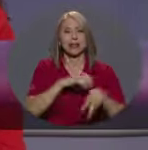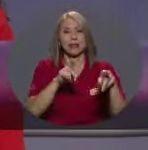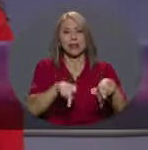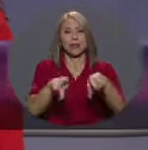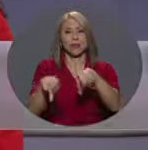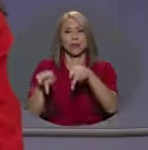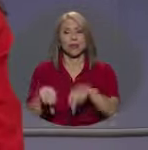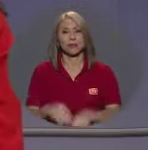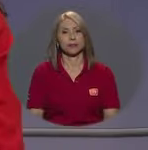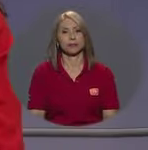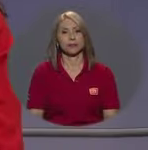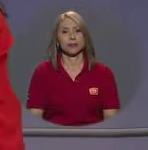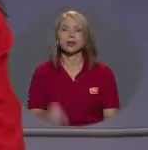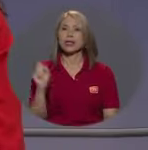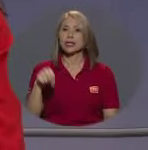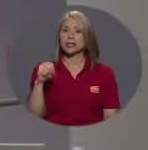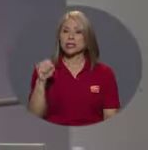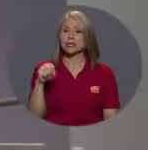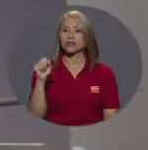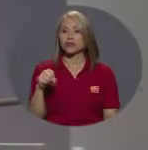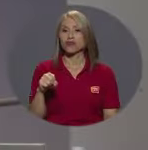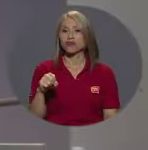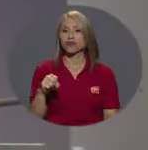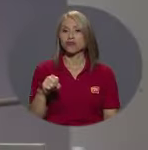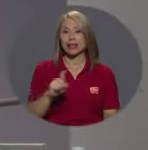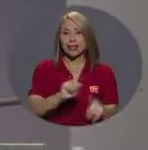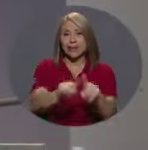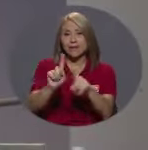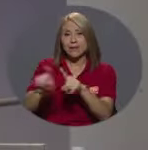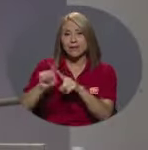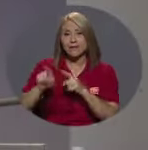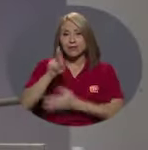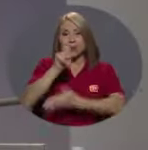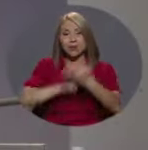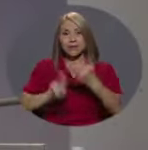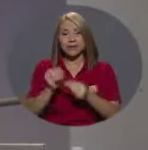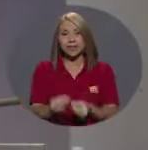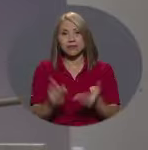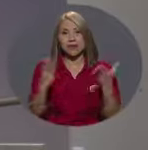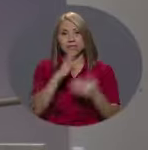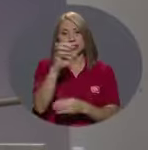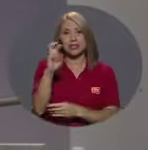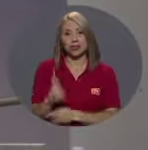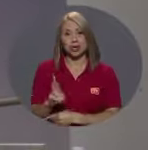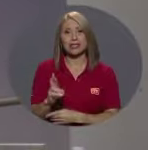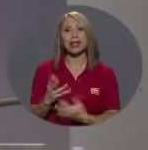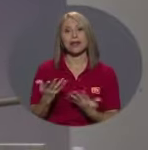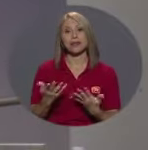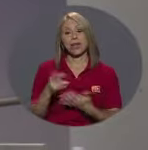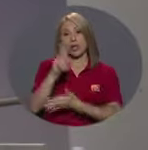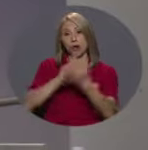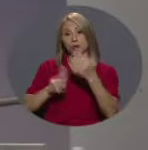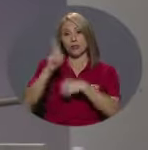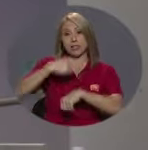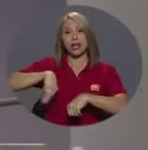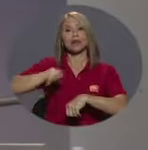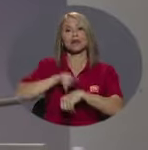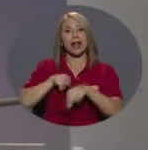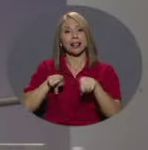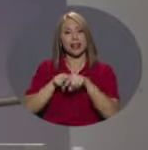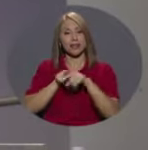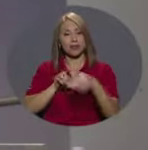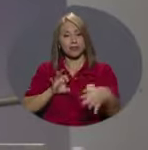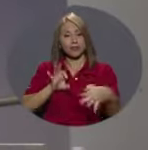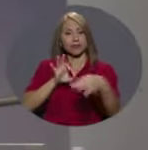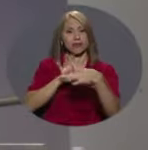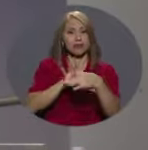y de calidad a la población. Sí, por parte de las universidades públicas de Costa Rica, la Universidad Nacional se ha